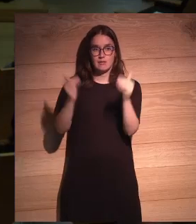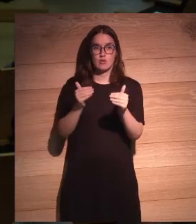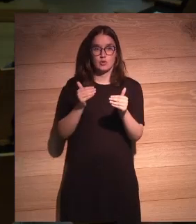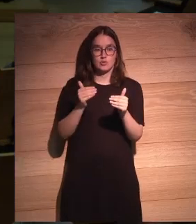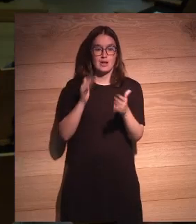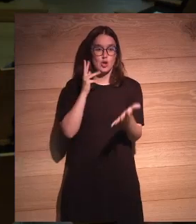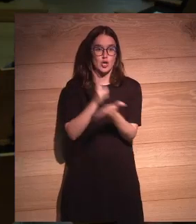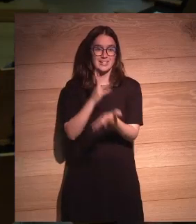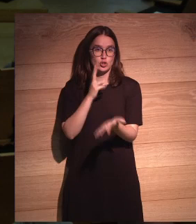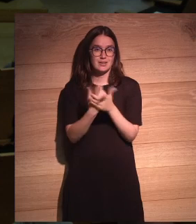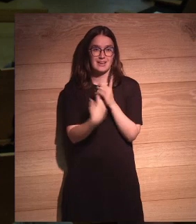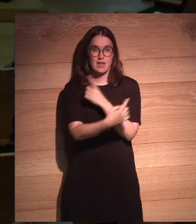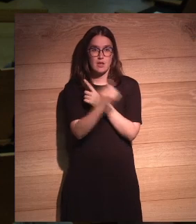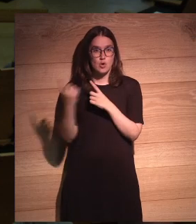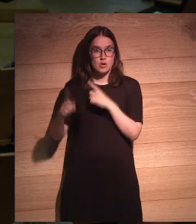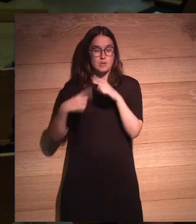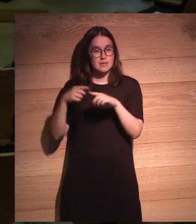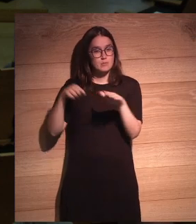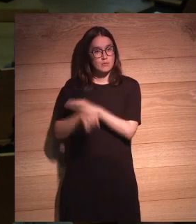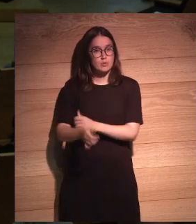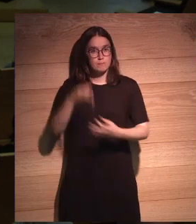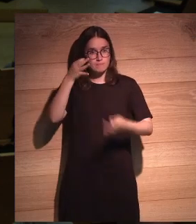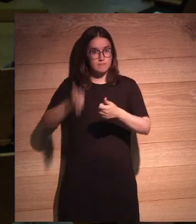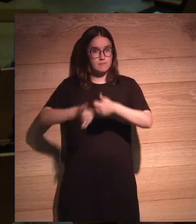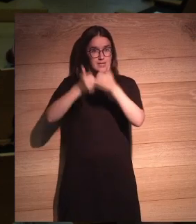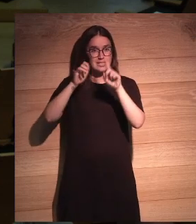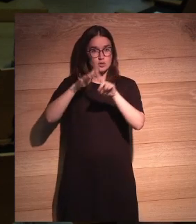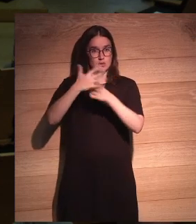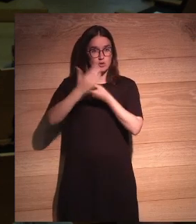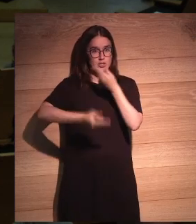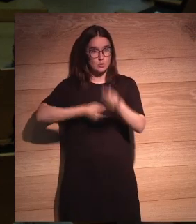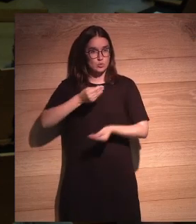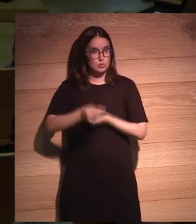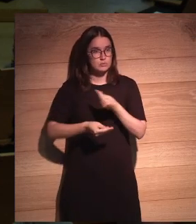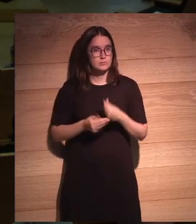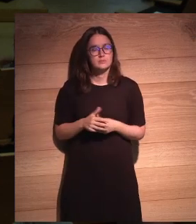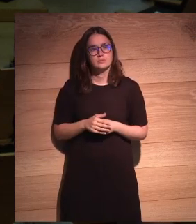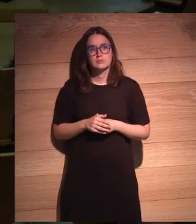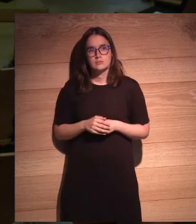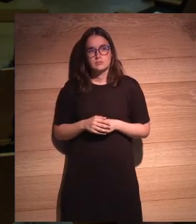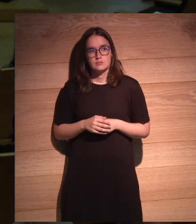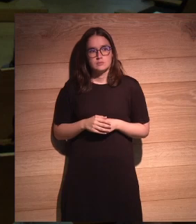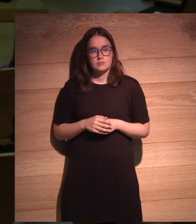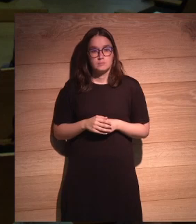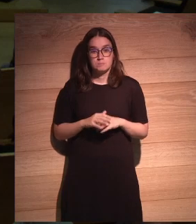en los distintos retos y también profundizaremos en los casos de uso.